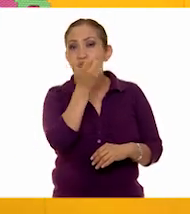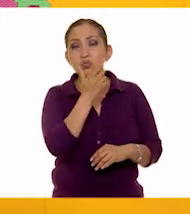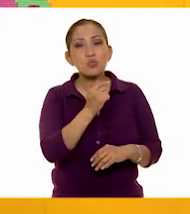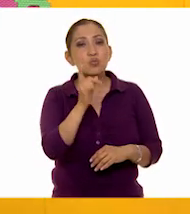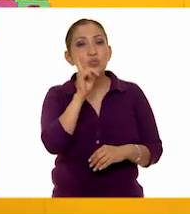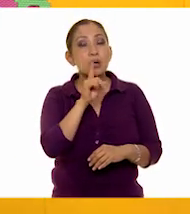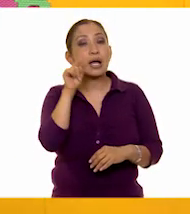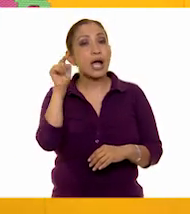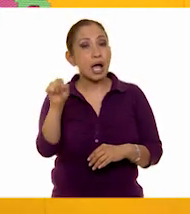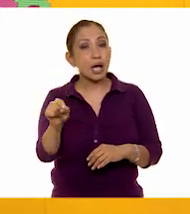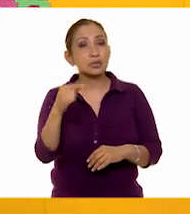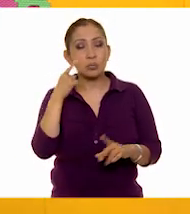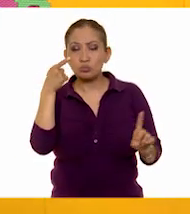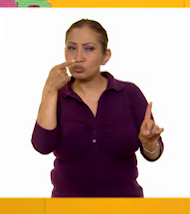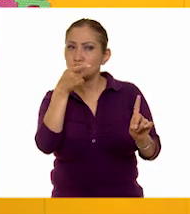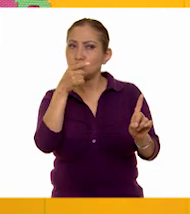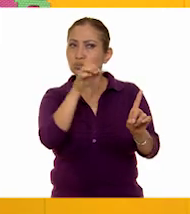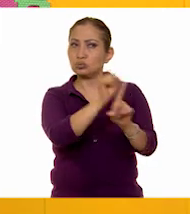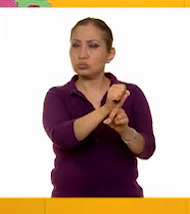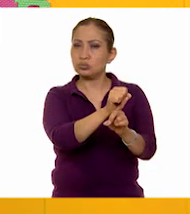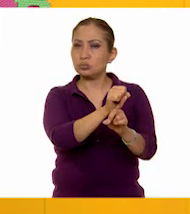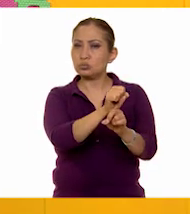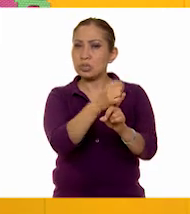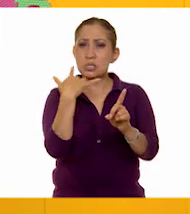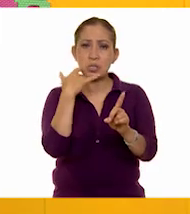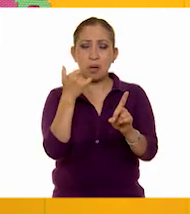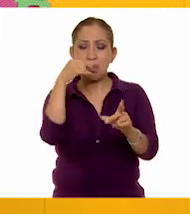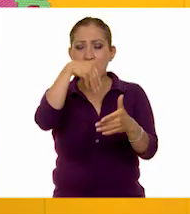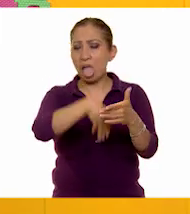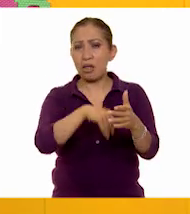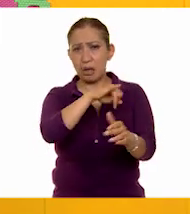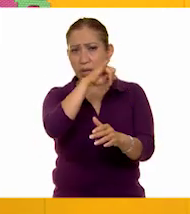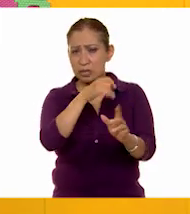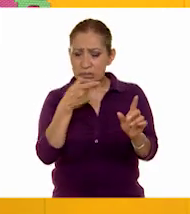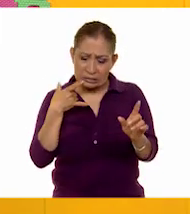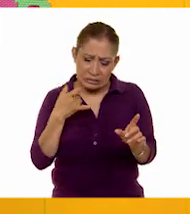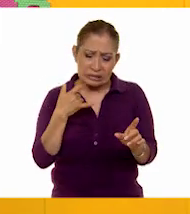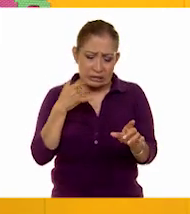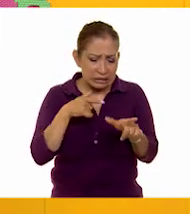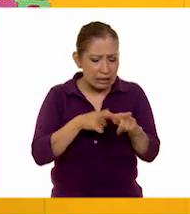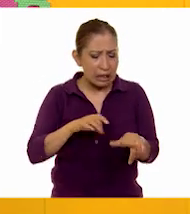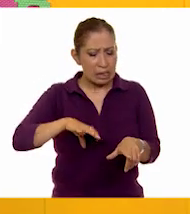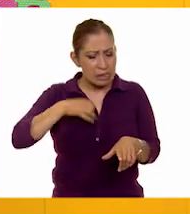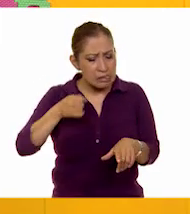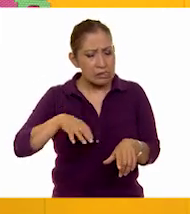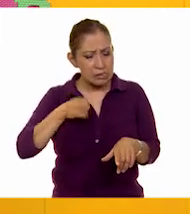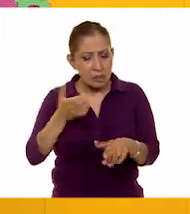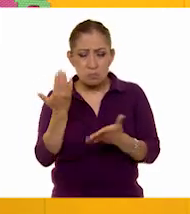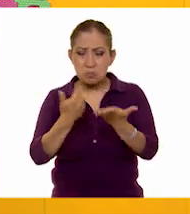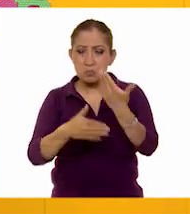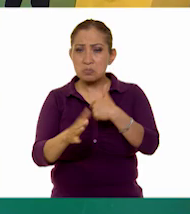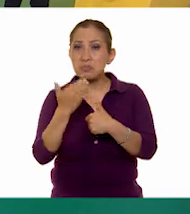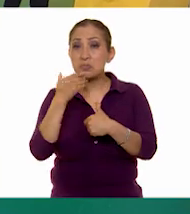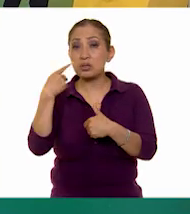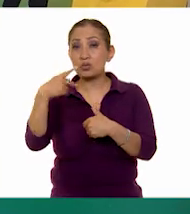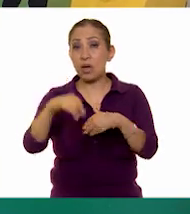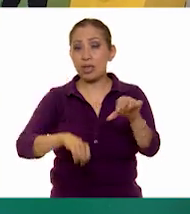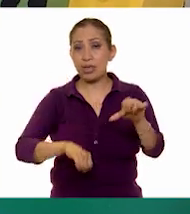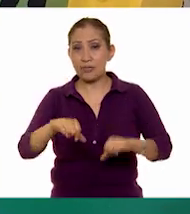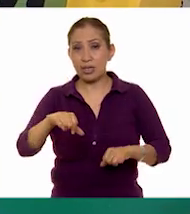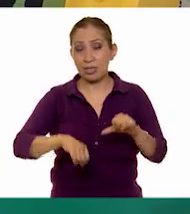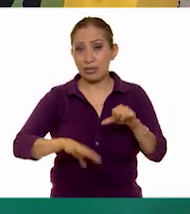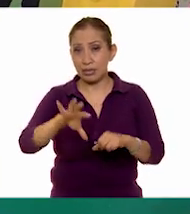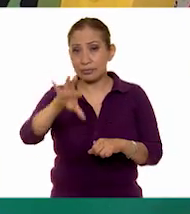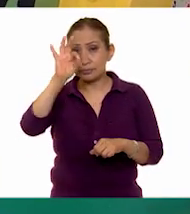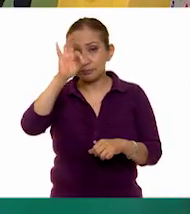alumnos que se han puesto una meta y no se han rendido en todo este tiempo. Han practicado hasta ser sobresalientes en la actividad que